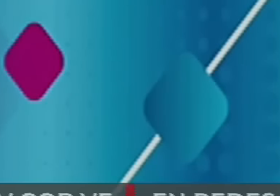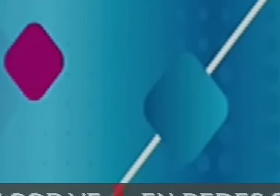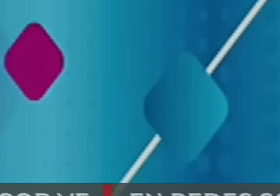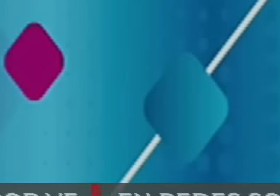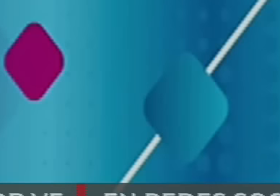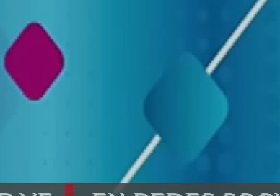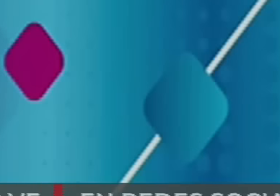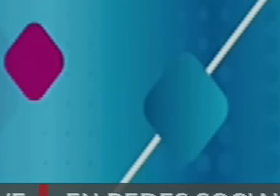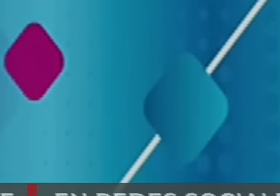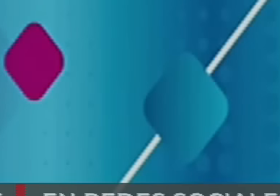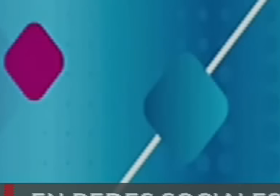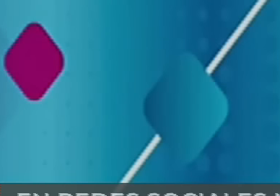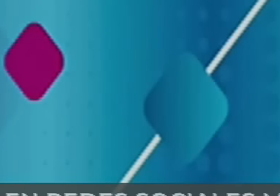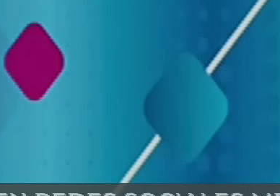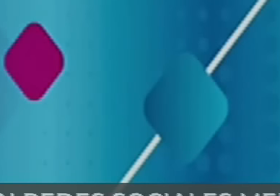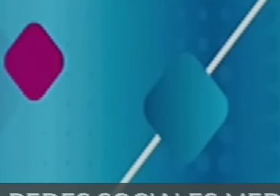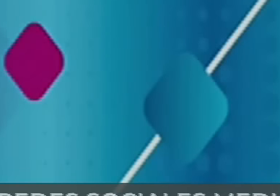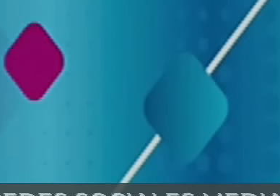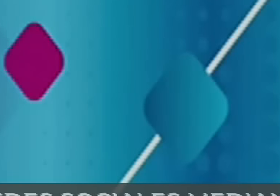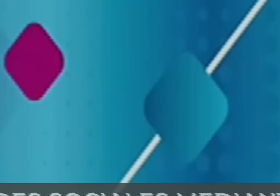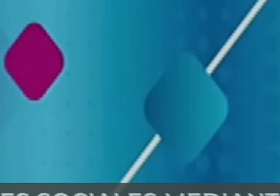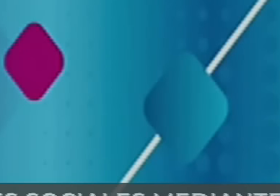familiar. Excelente. Del pequeño conuco.